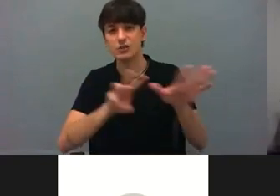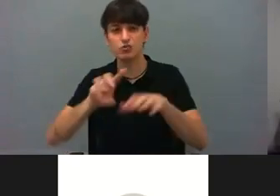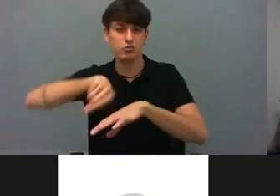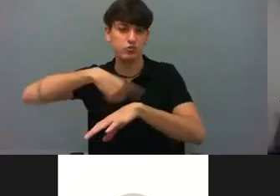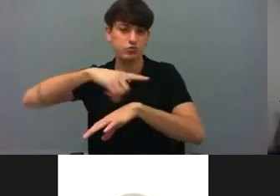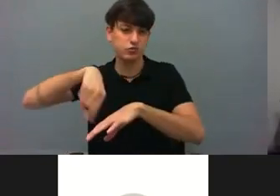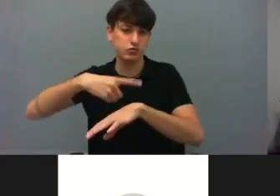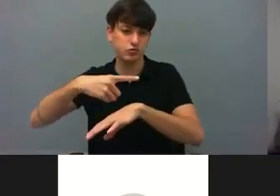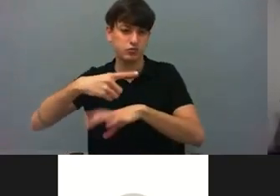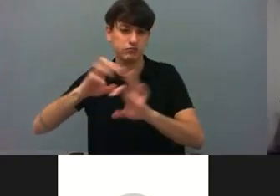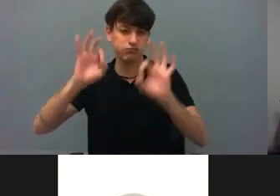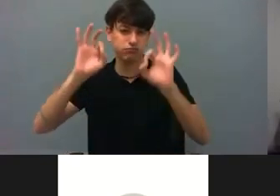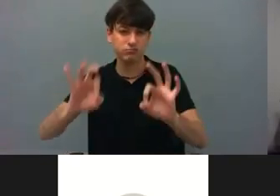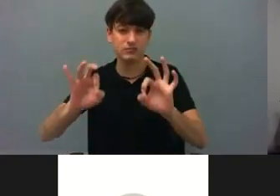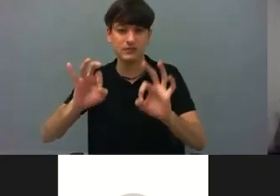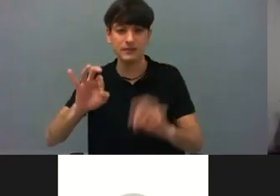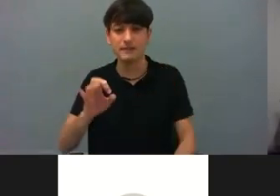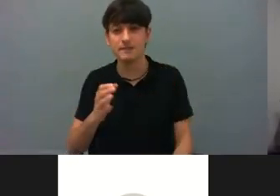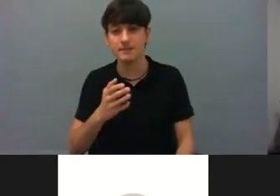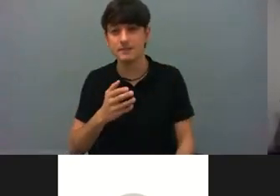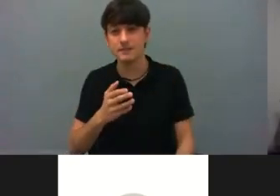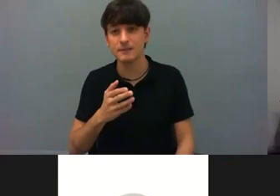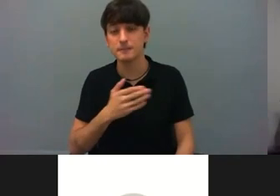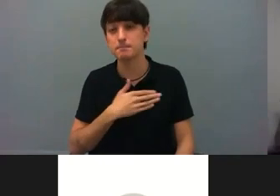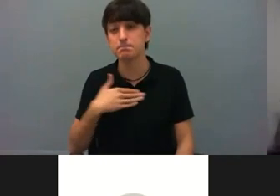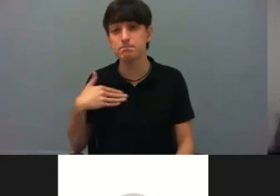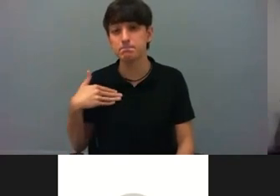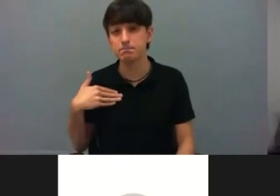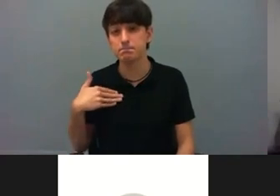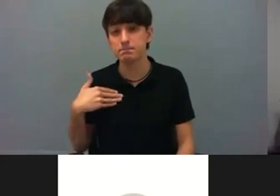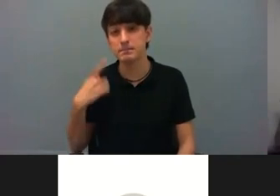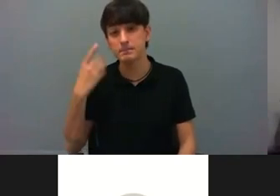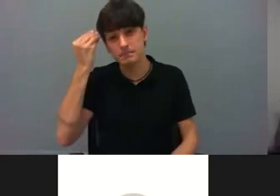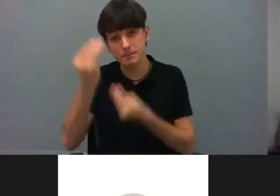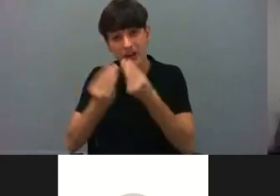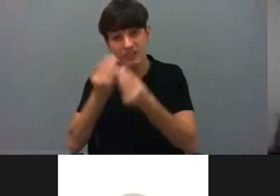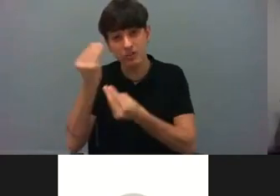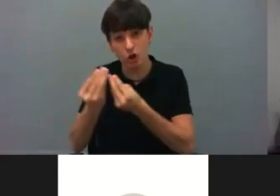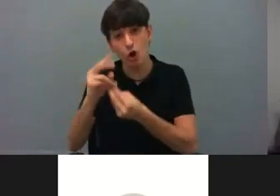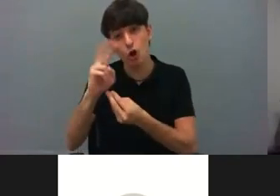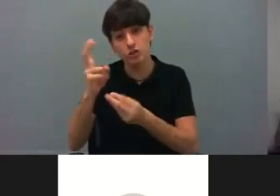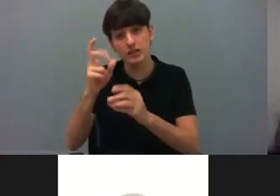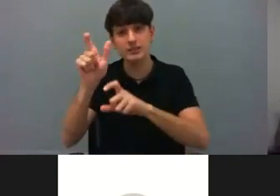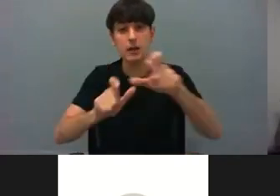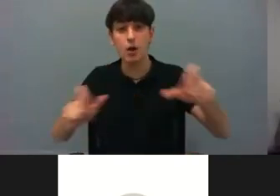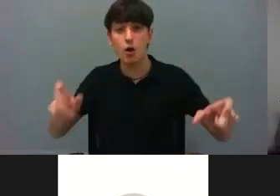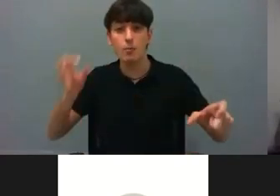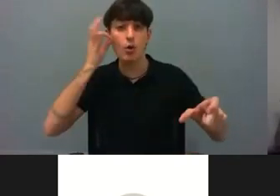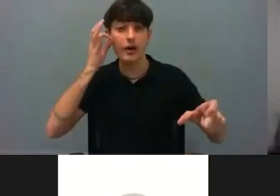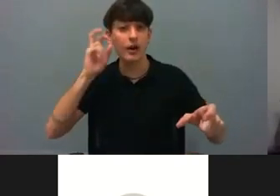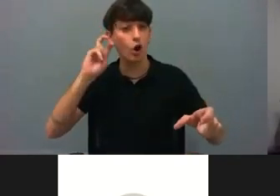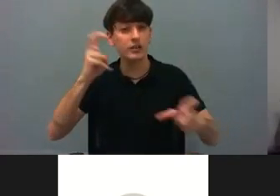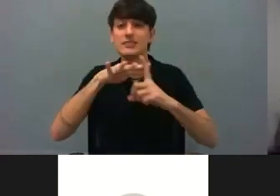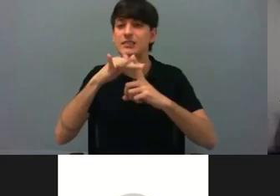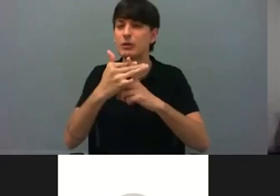gustaría que públicamente alguna reflexión sobre otras mujeres que están en esa